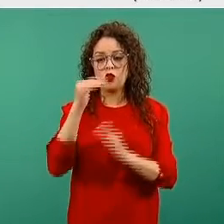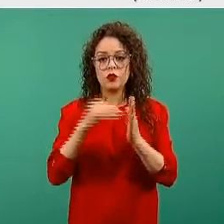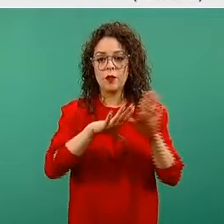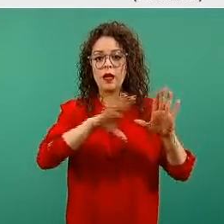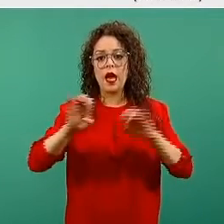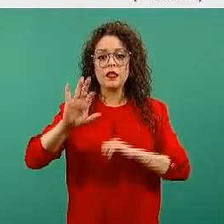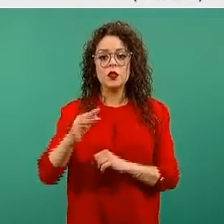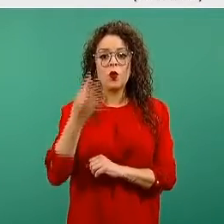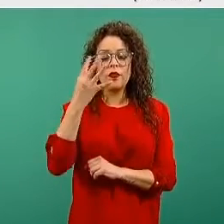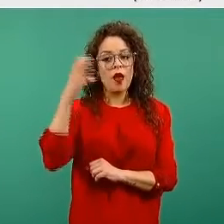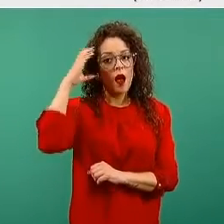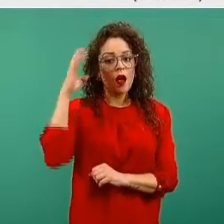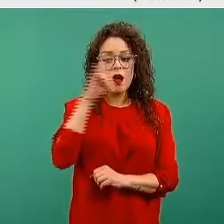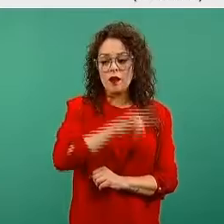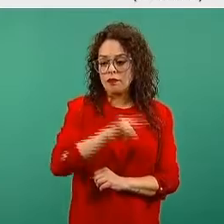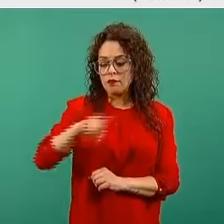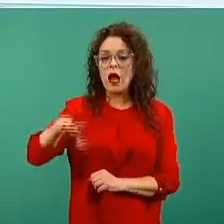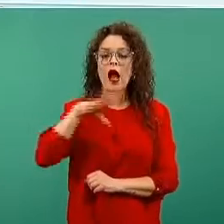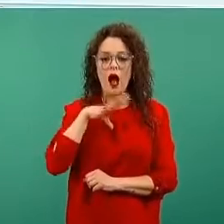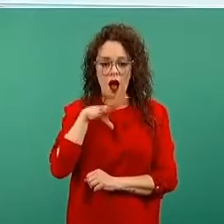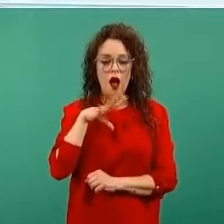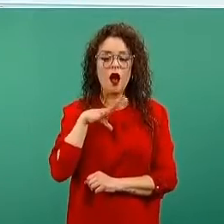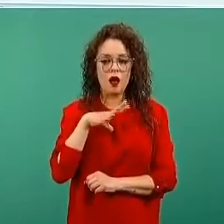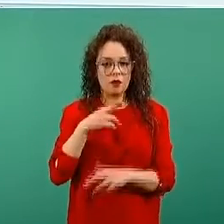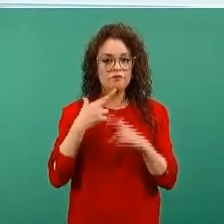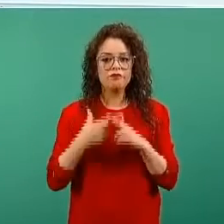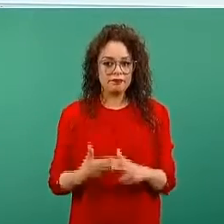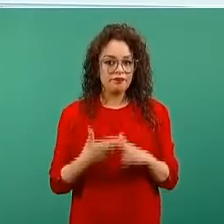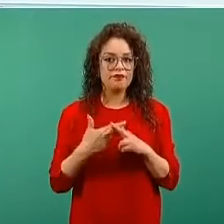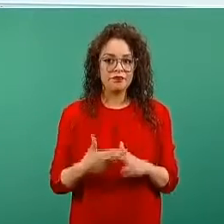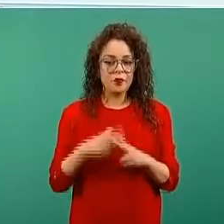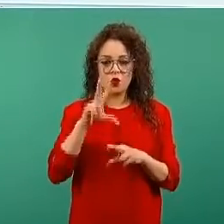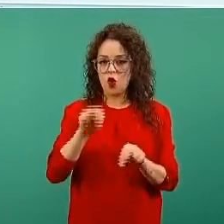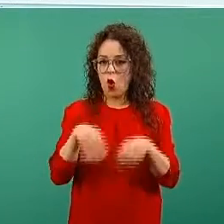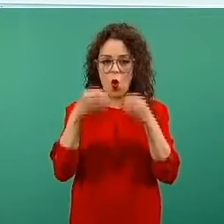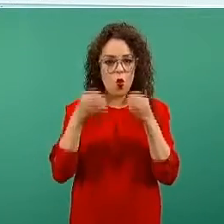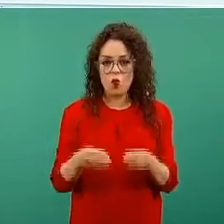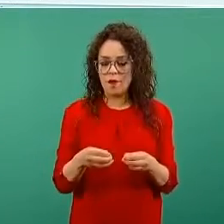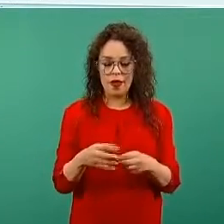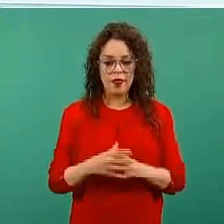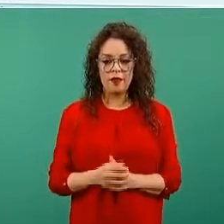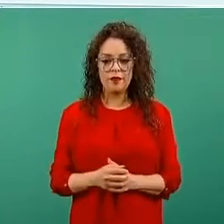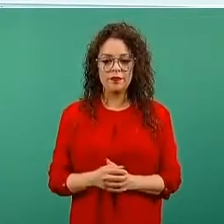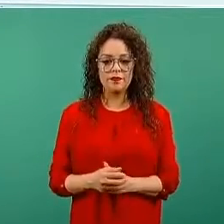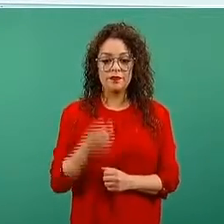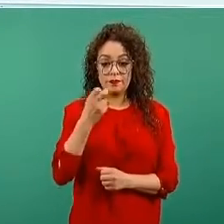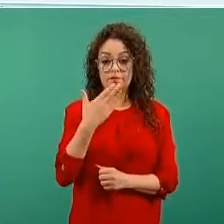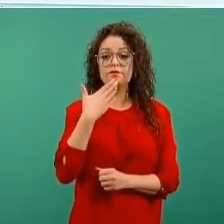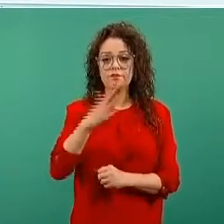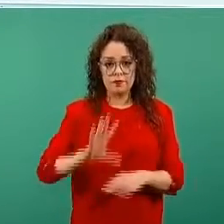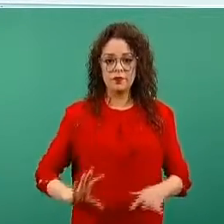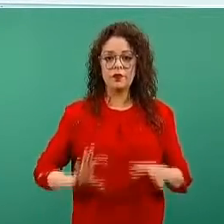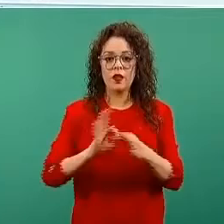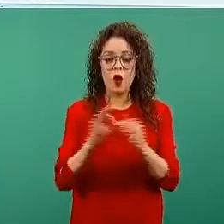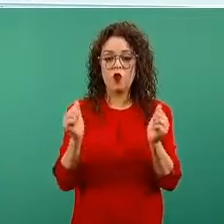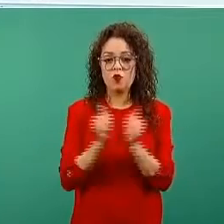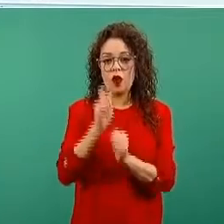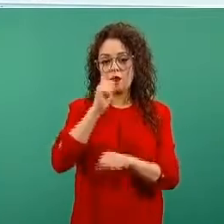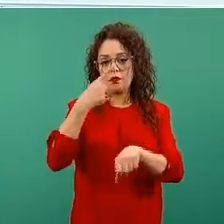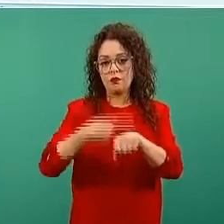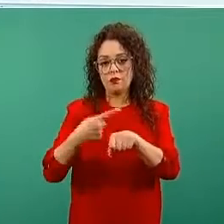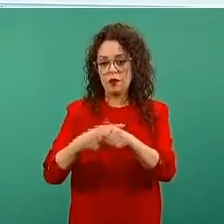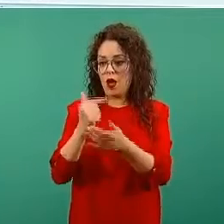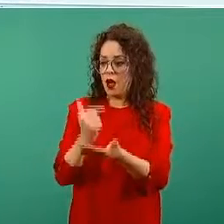8.554 camas disponibles, ¿no? Esto también obviamente es congruente en relación a la enfermedad crítica